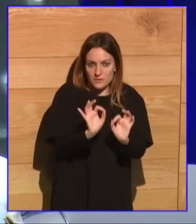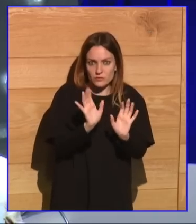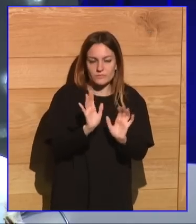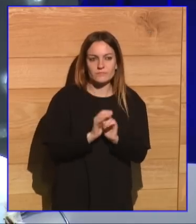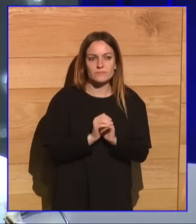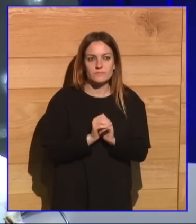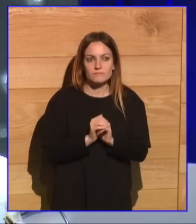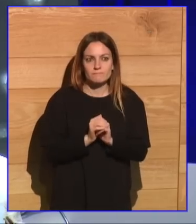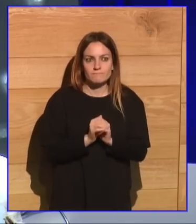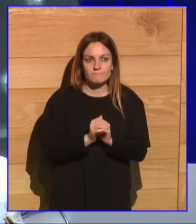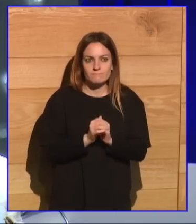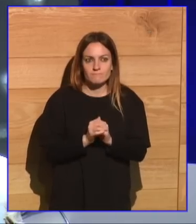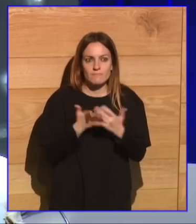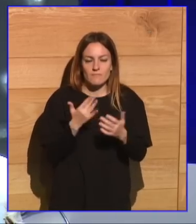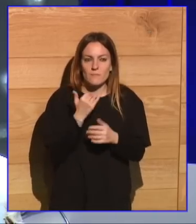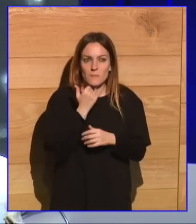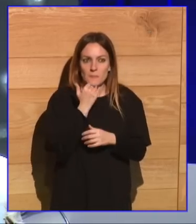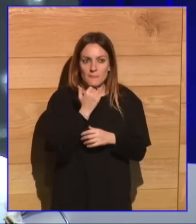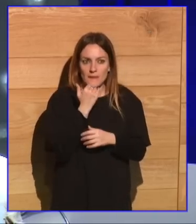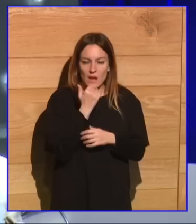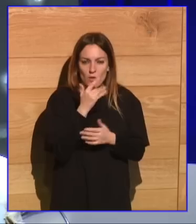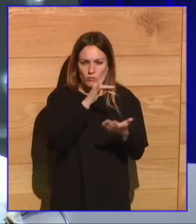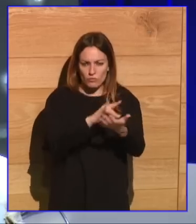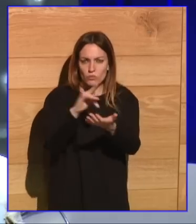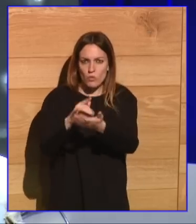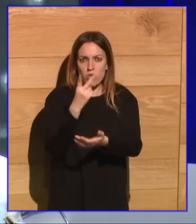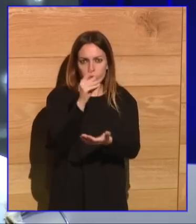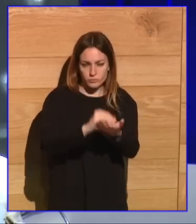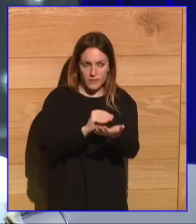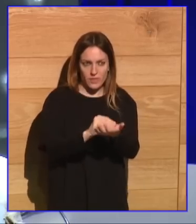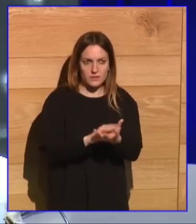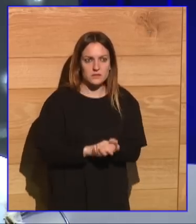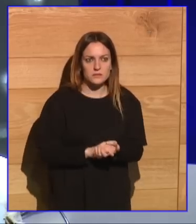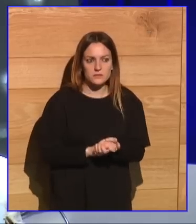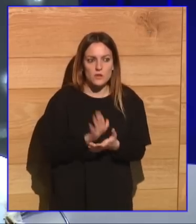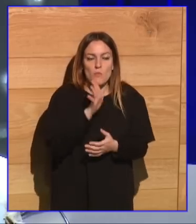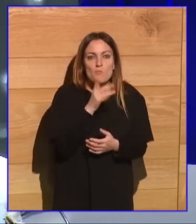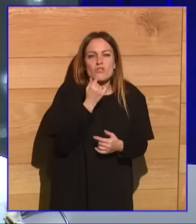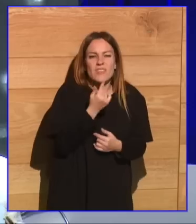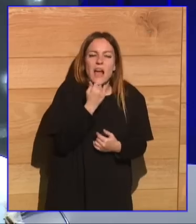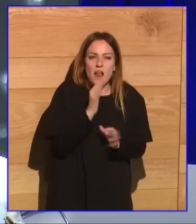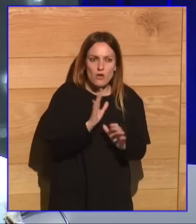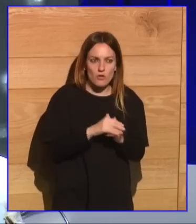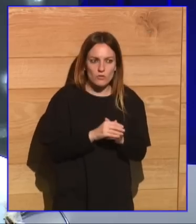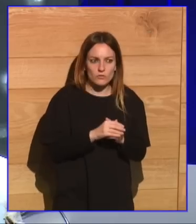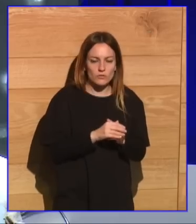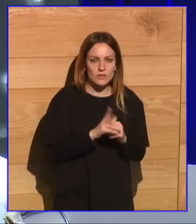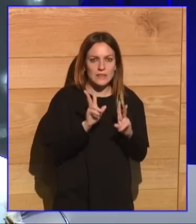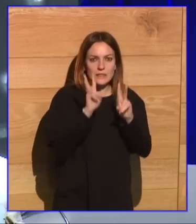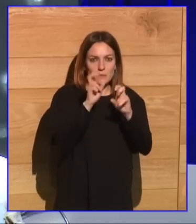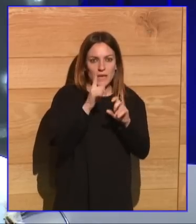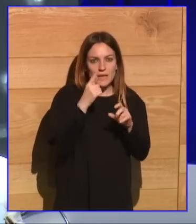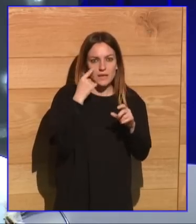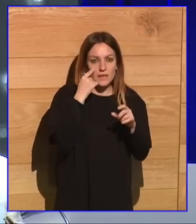atmósfera. Y hay algo que sucede en dos ocasiones. Solo por decir algo, vamos a decir que es el mundo lentillas,